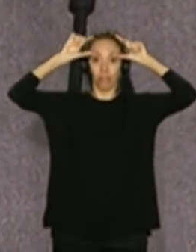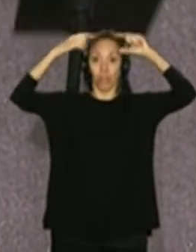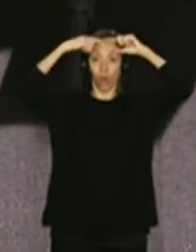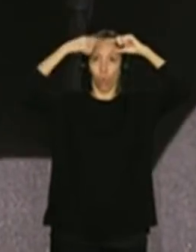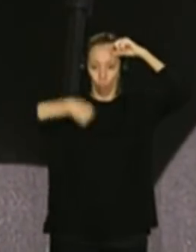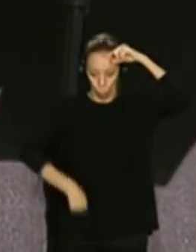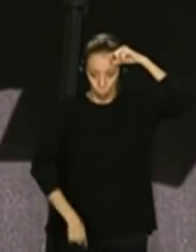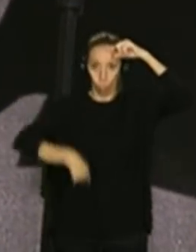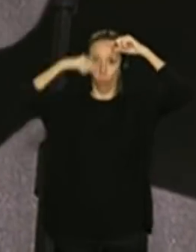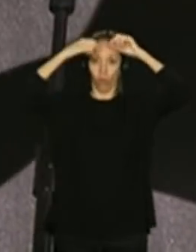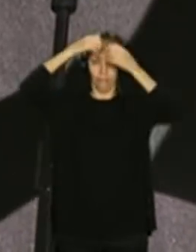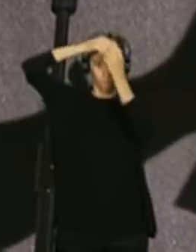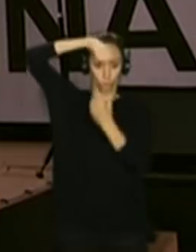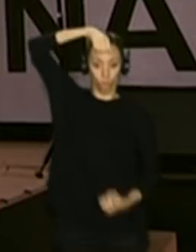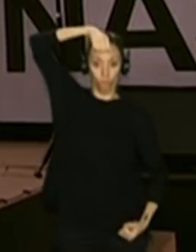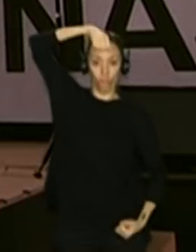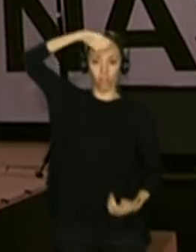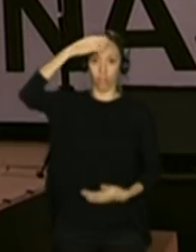vuelve.